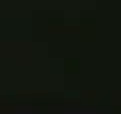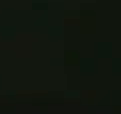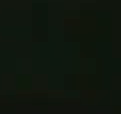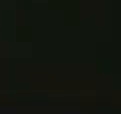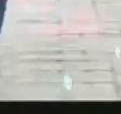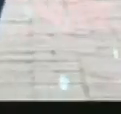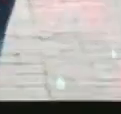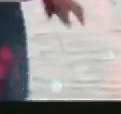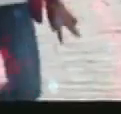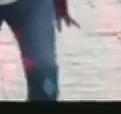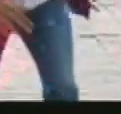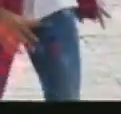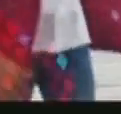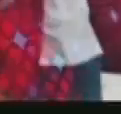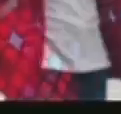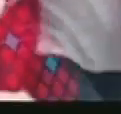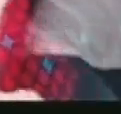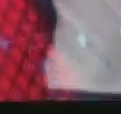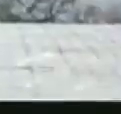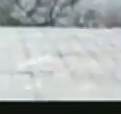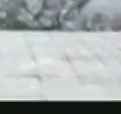economía.